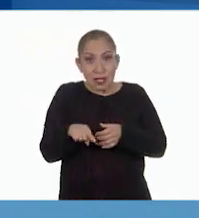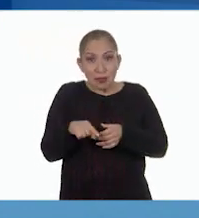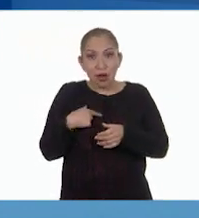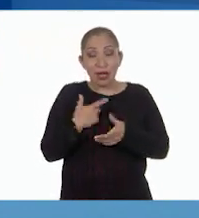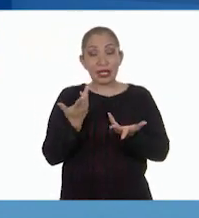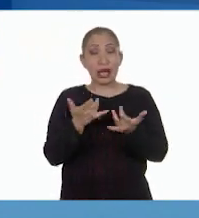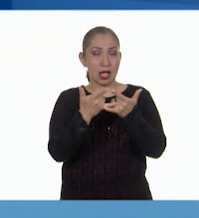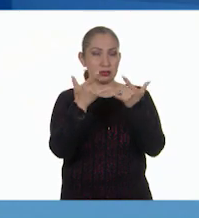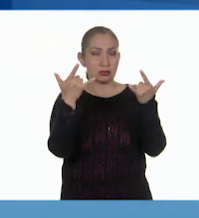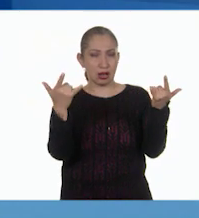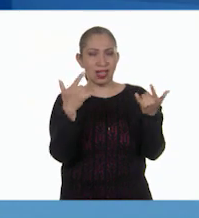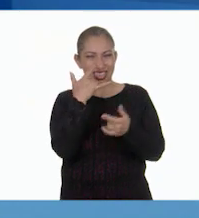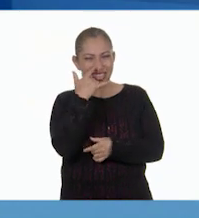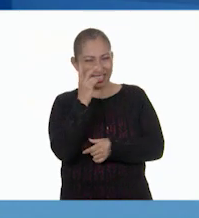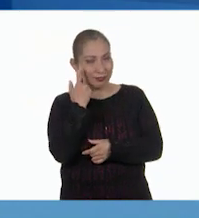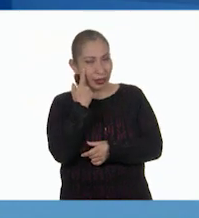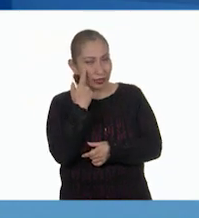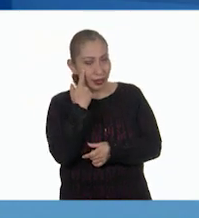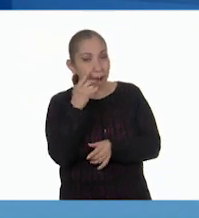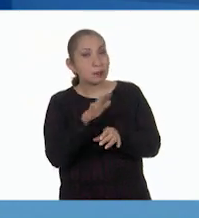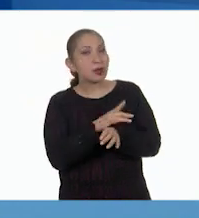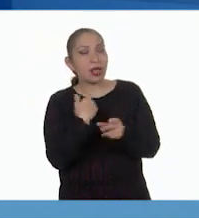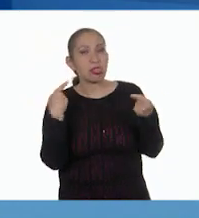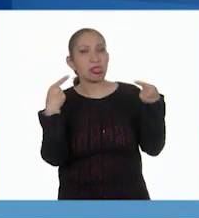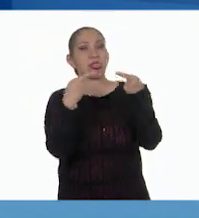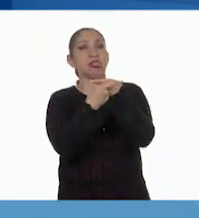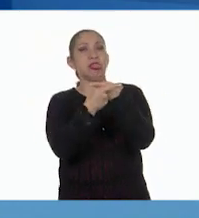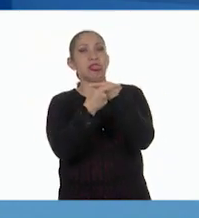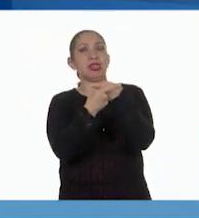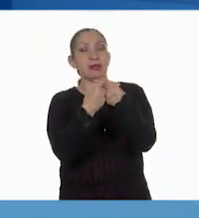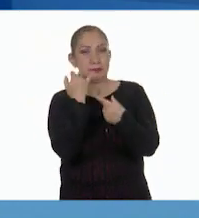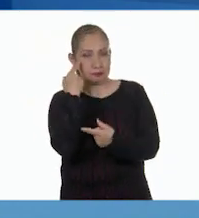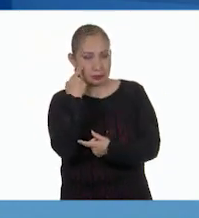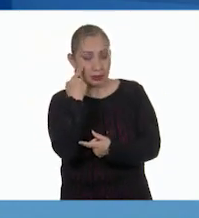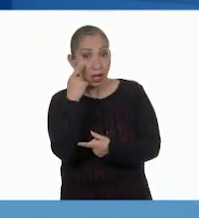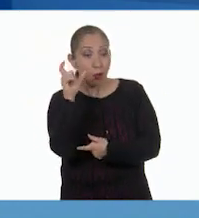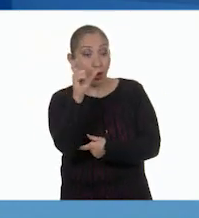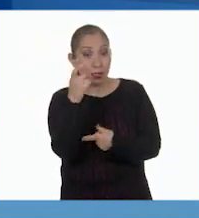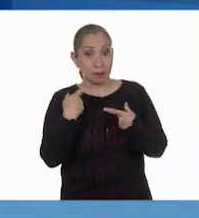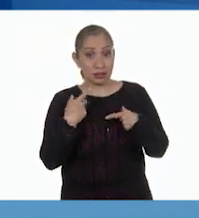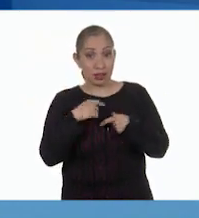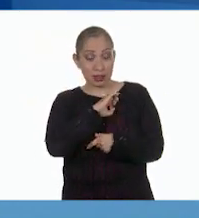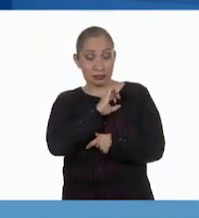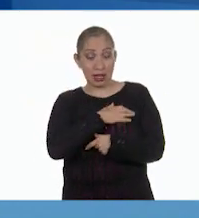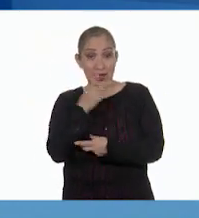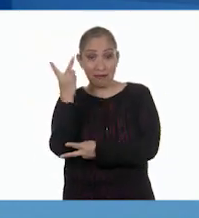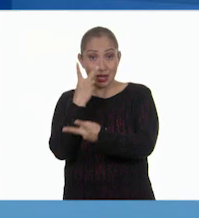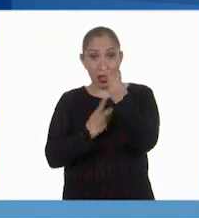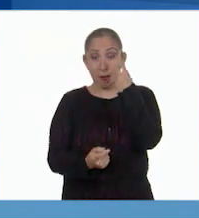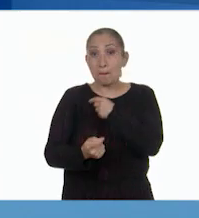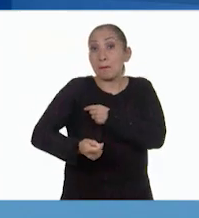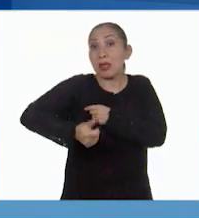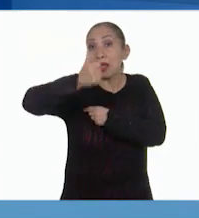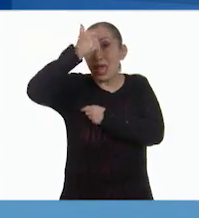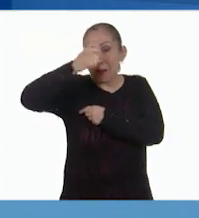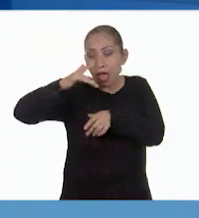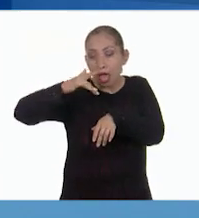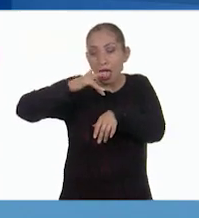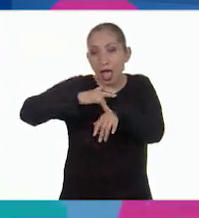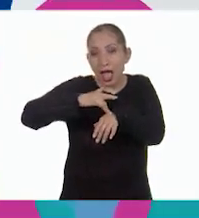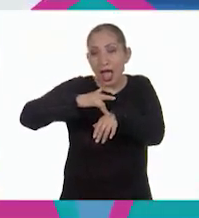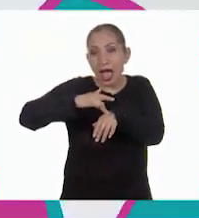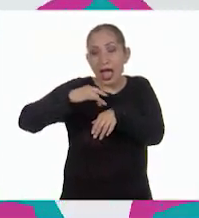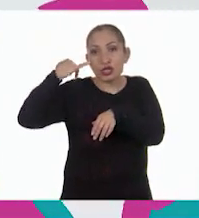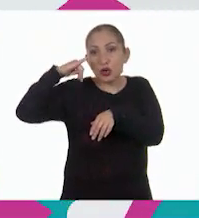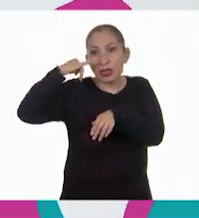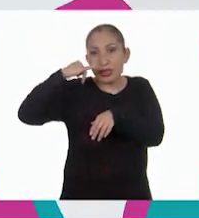la historia es un poco curiosa, todo por un malentendido. Resulta que cuando los españoles llegaron por primera vez a la península,